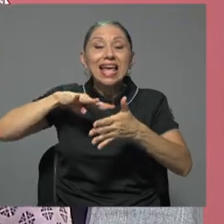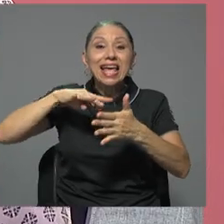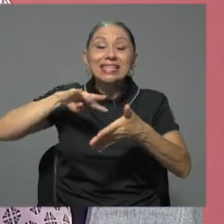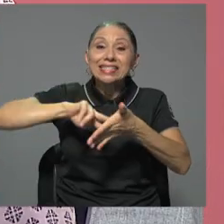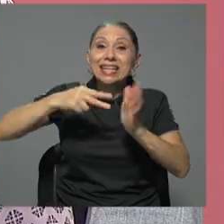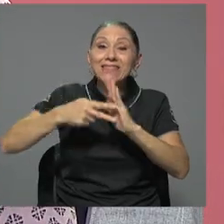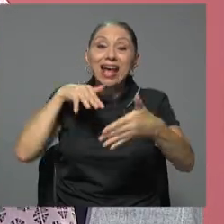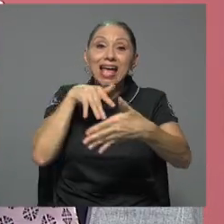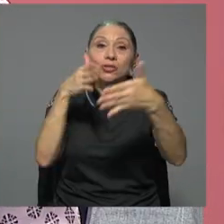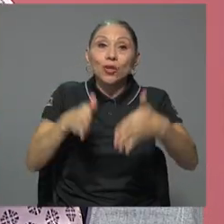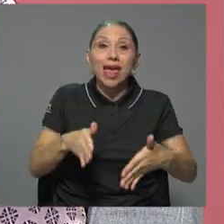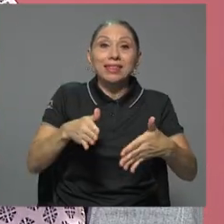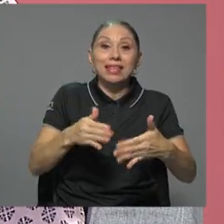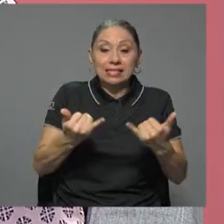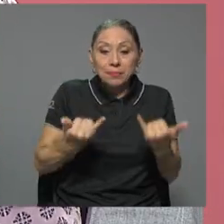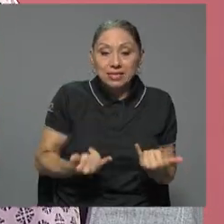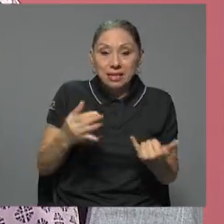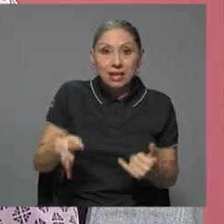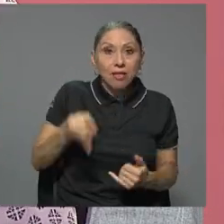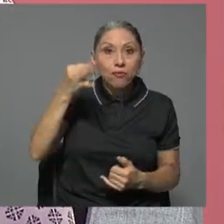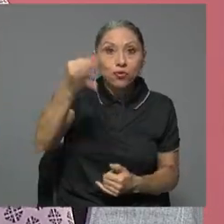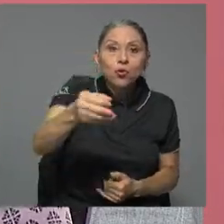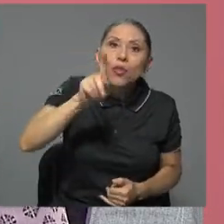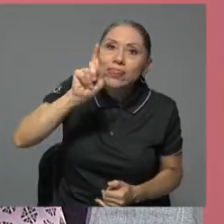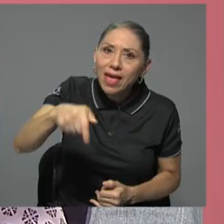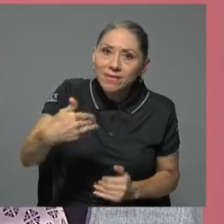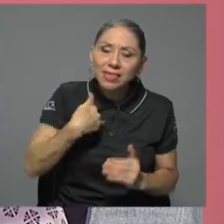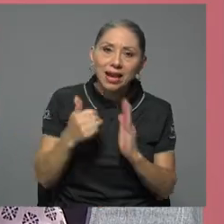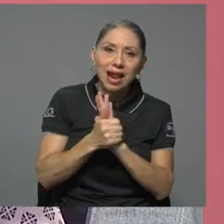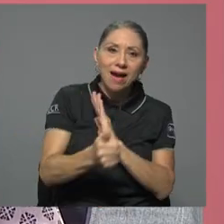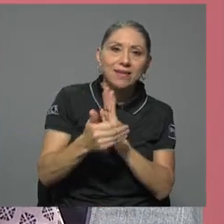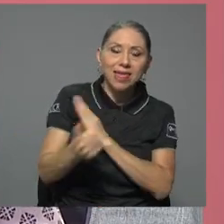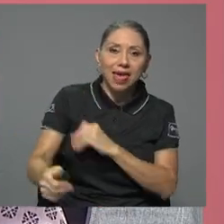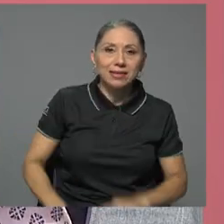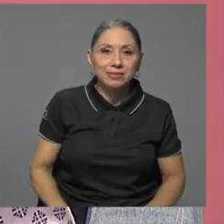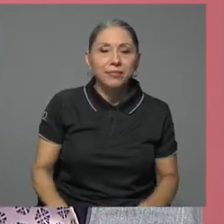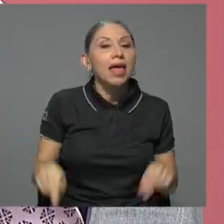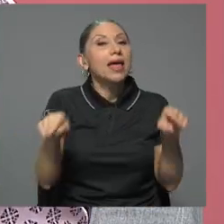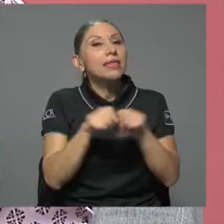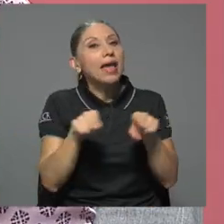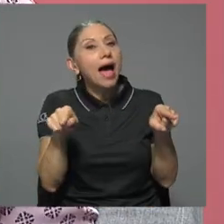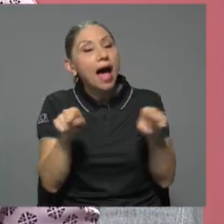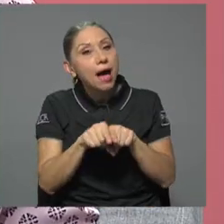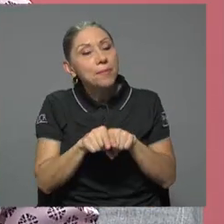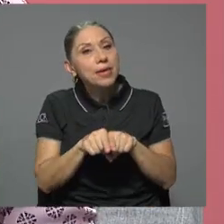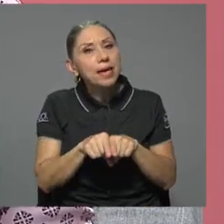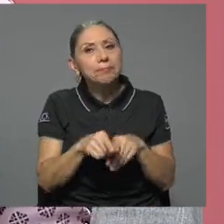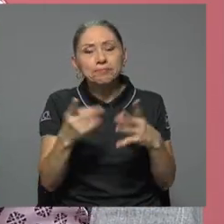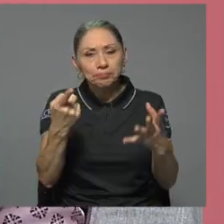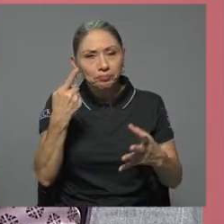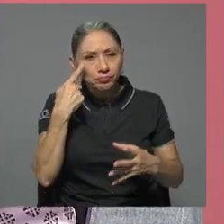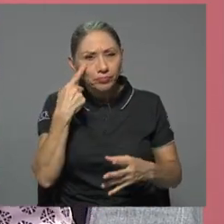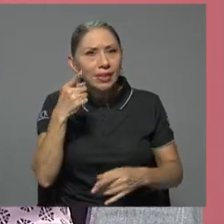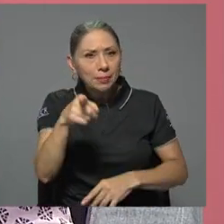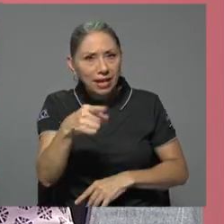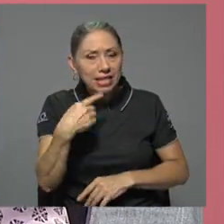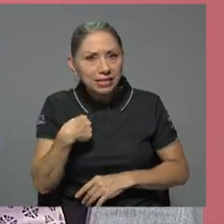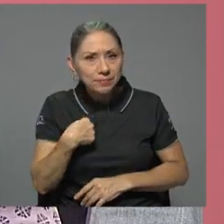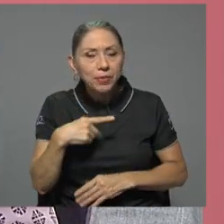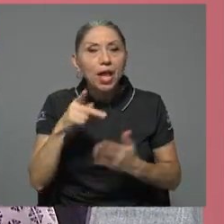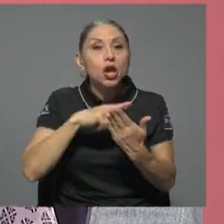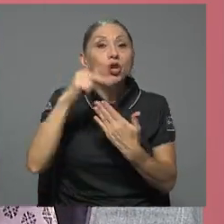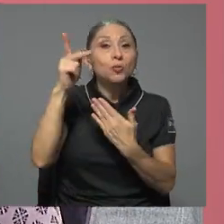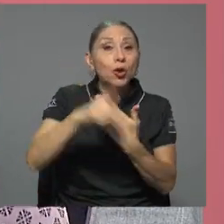van a tener que tener esas habilidades ok también hay que empezar la obra por imagínense que los programas de educación